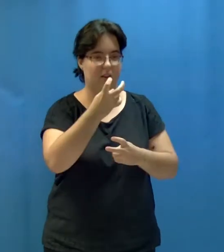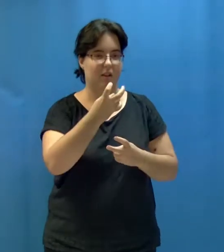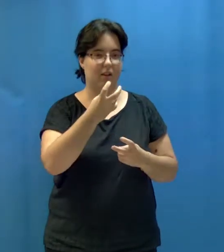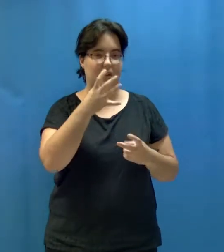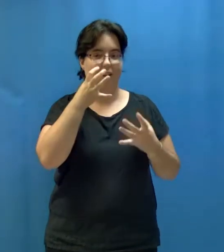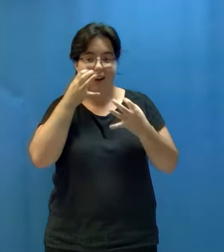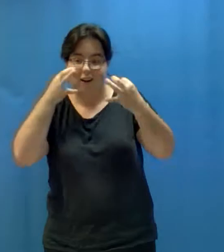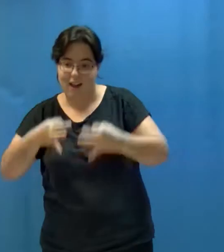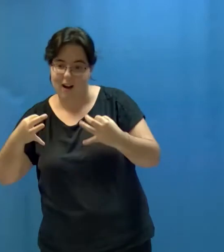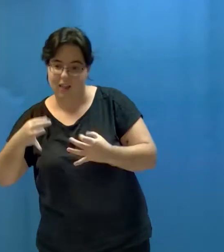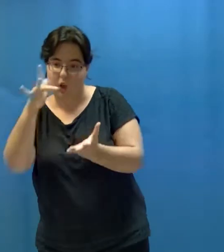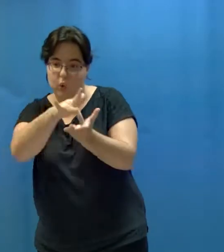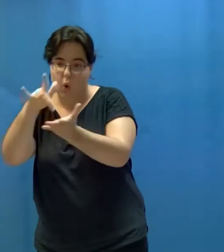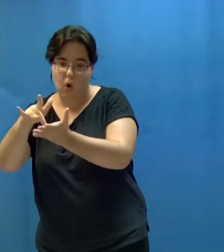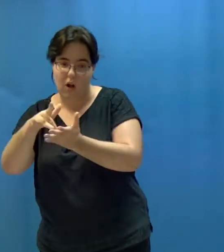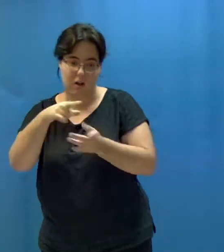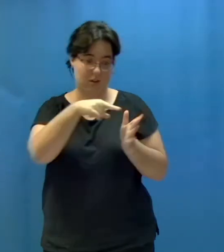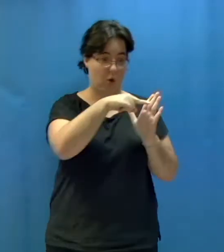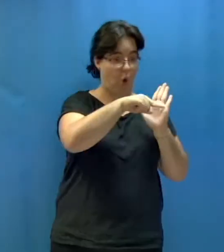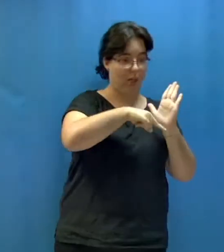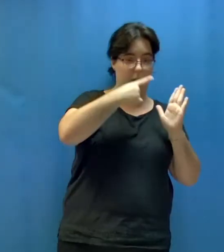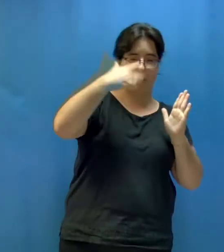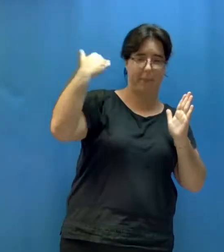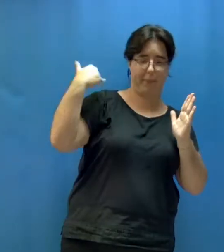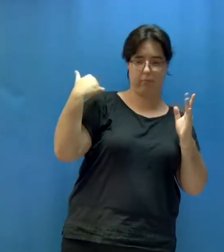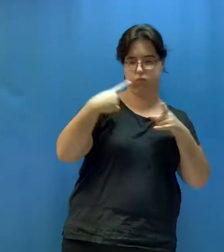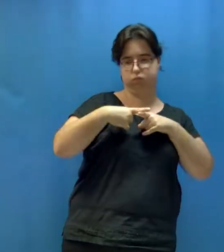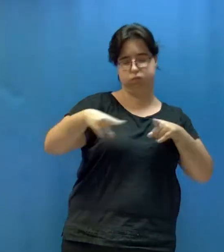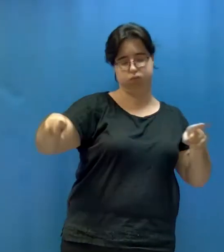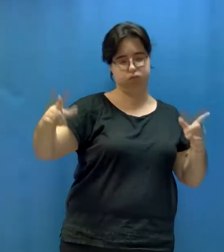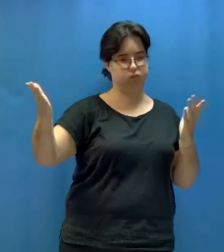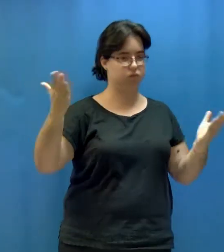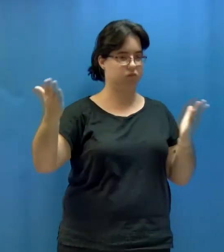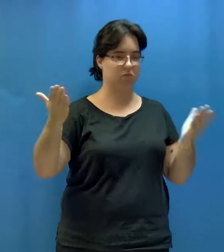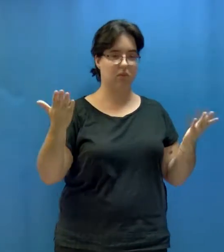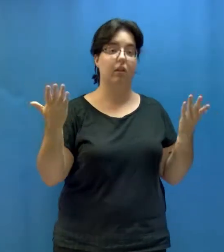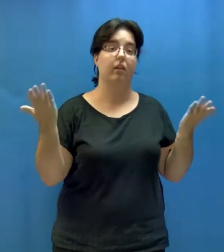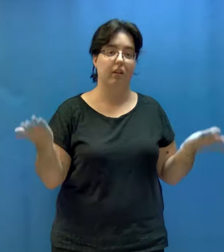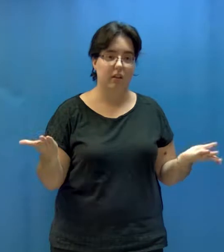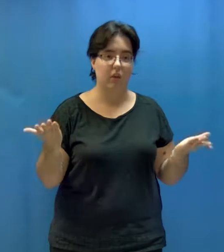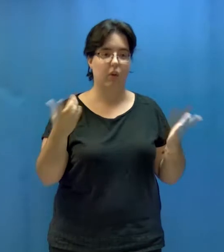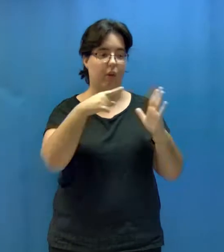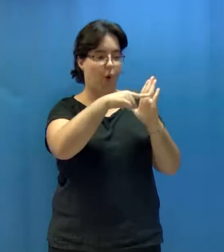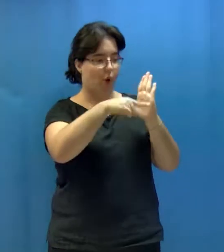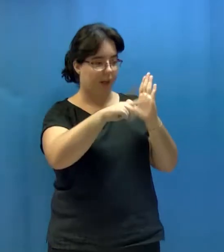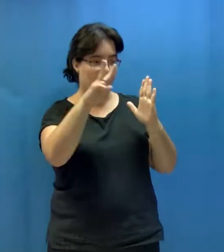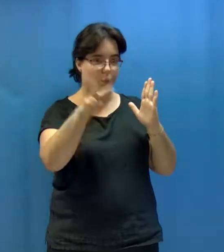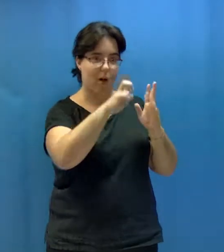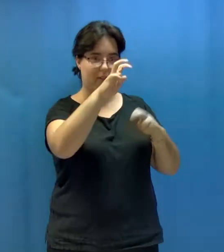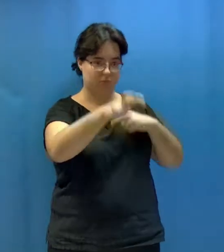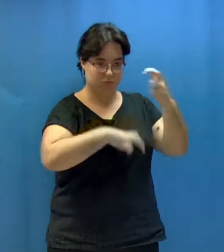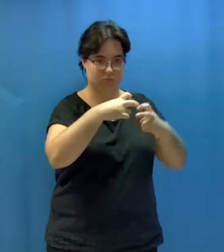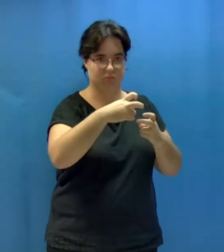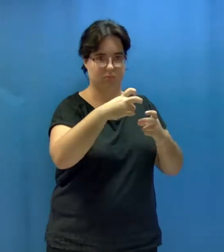realment i l'ordenança de 2001, la veritat és que la distància és massa gran. Aquesta nova ordenança, i dic que és molt demandada pel sector, perquè